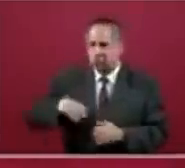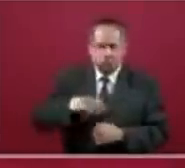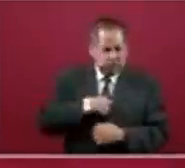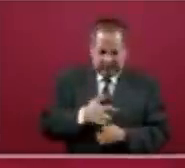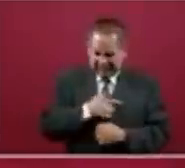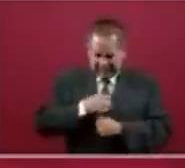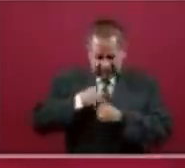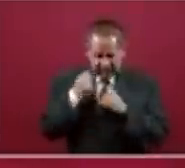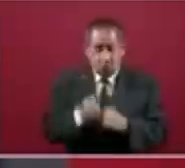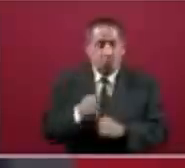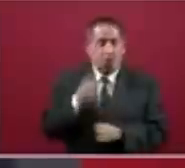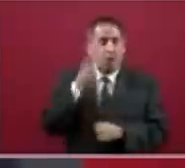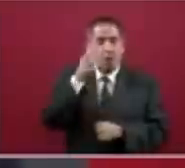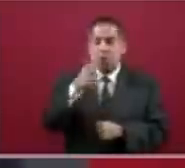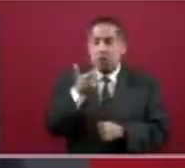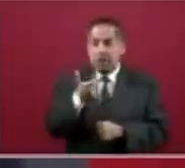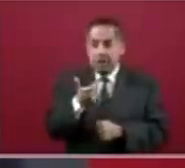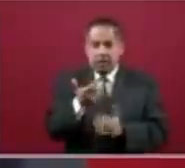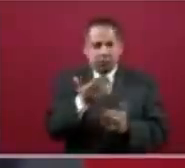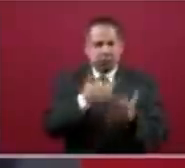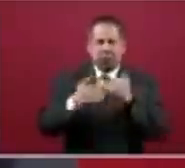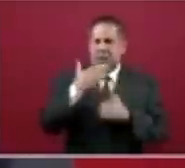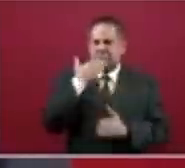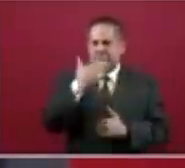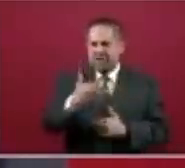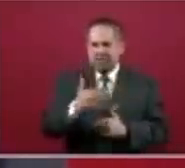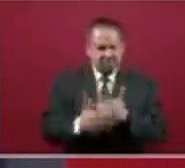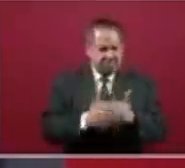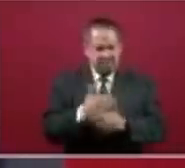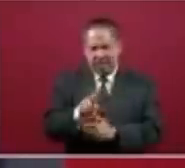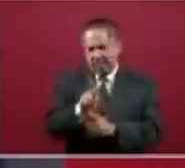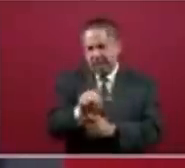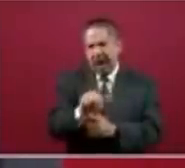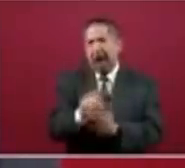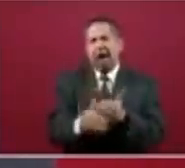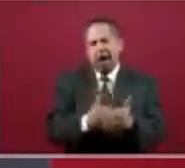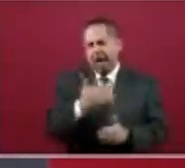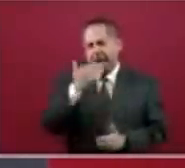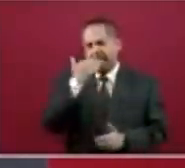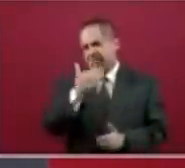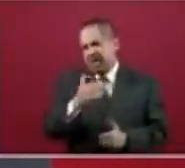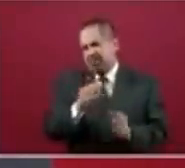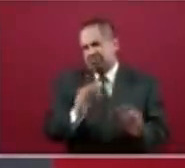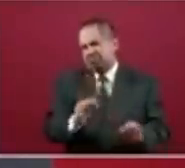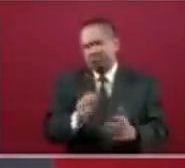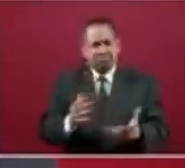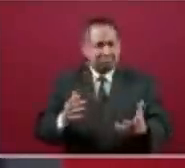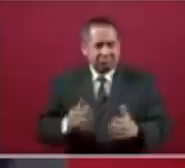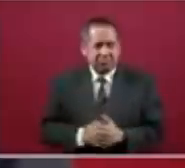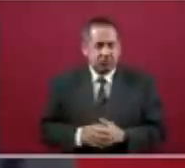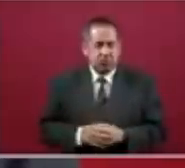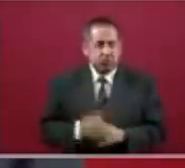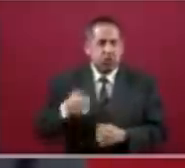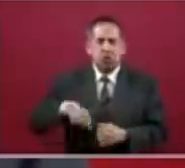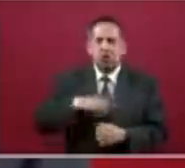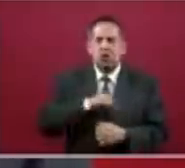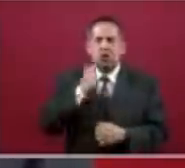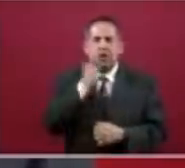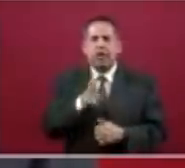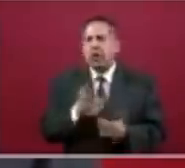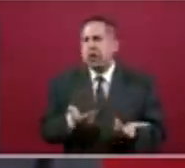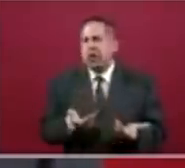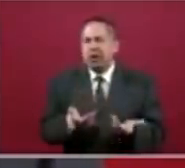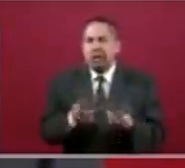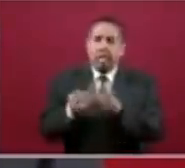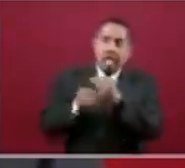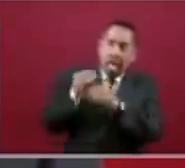México está bien, marcha bien. Entonces, no queremos